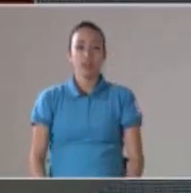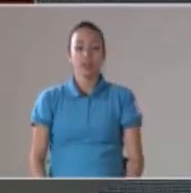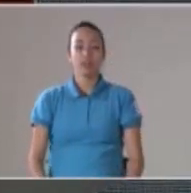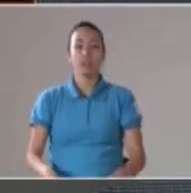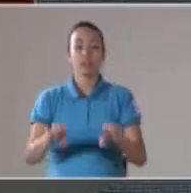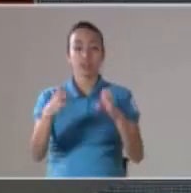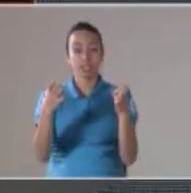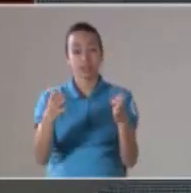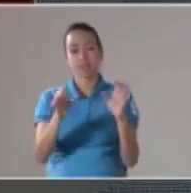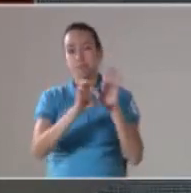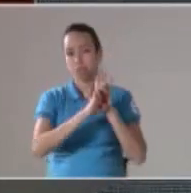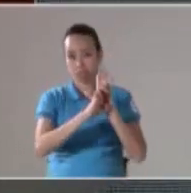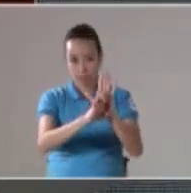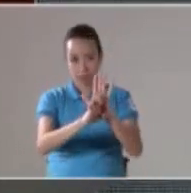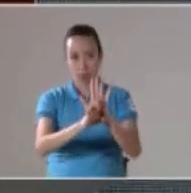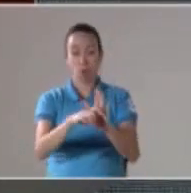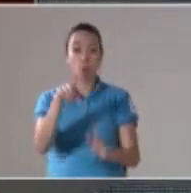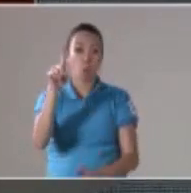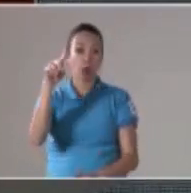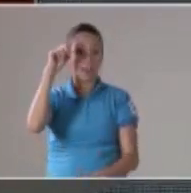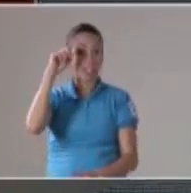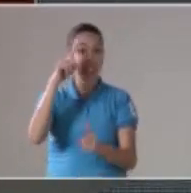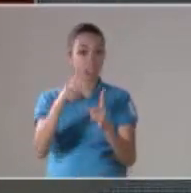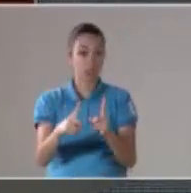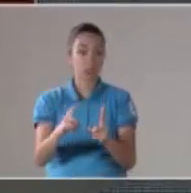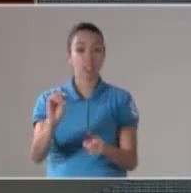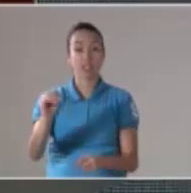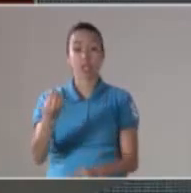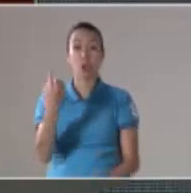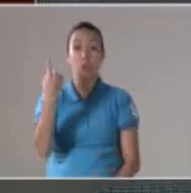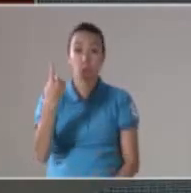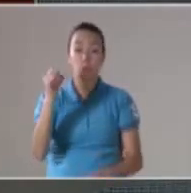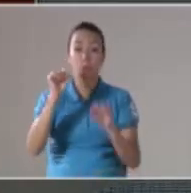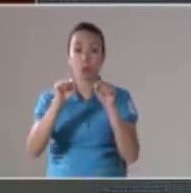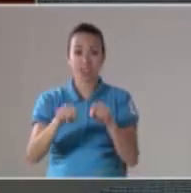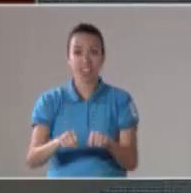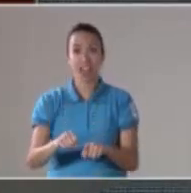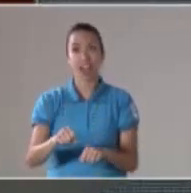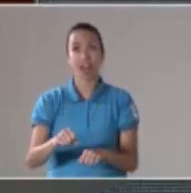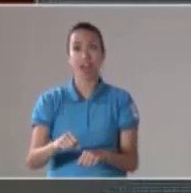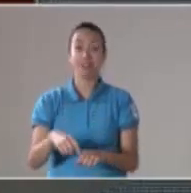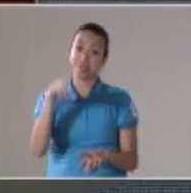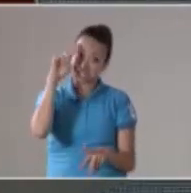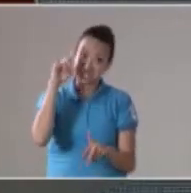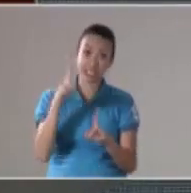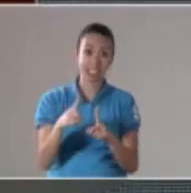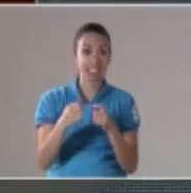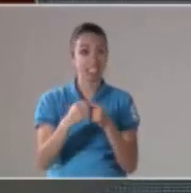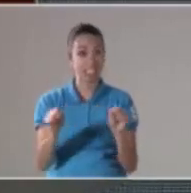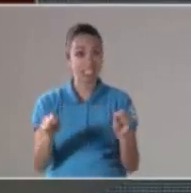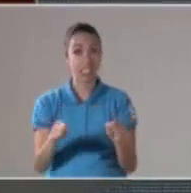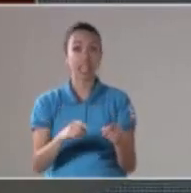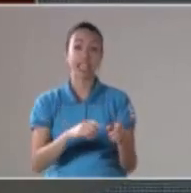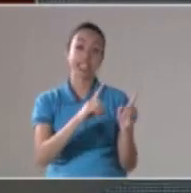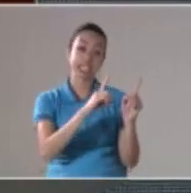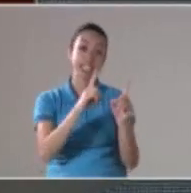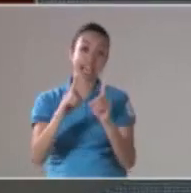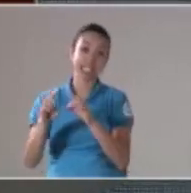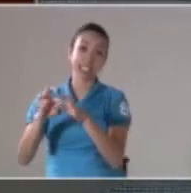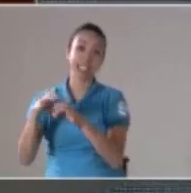decisiones que uno podría tomar sin guianza, que le van a afectar toda la vida. Por ejemplo, podría ser con